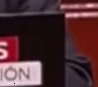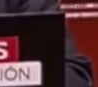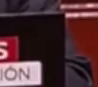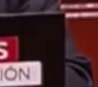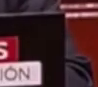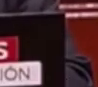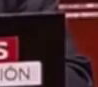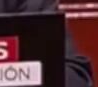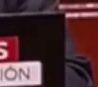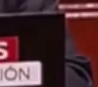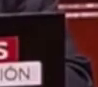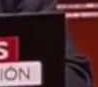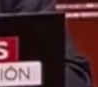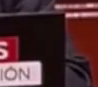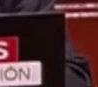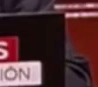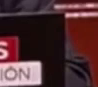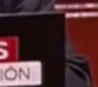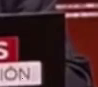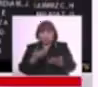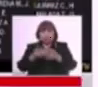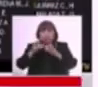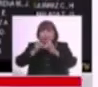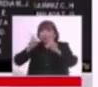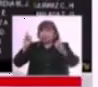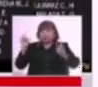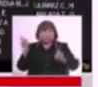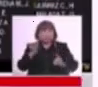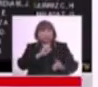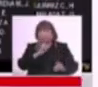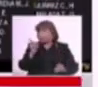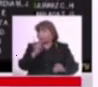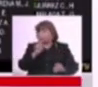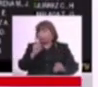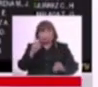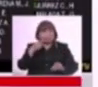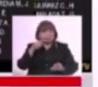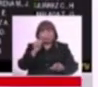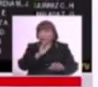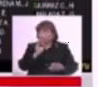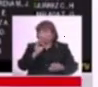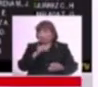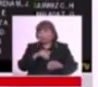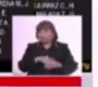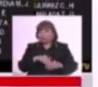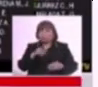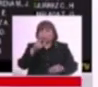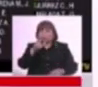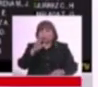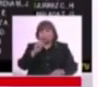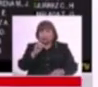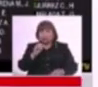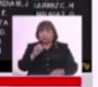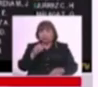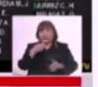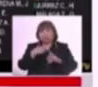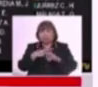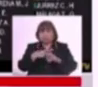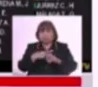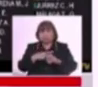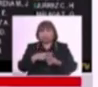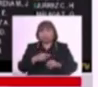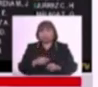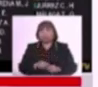una conducta subversiva, ha querido con esto erosionar una política nacional del Estado, que es